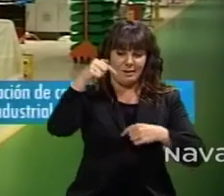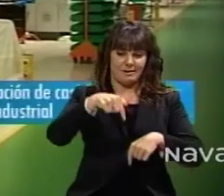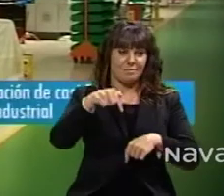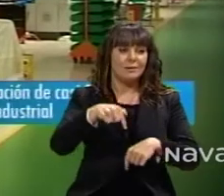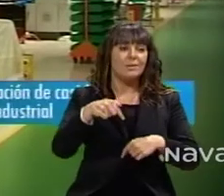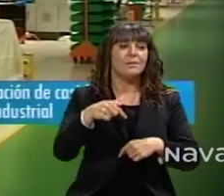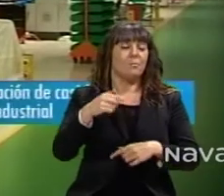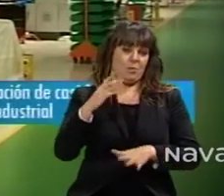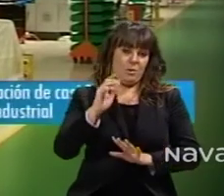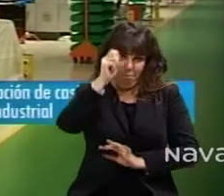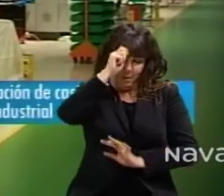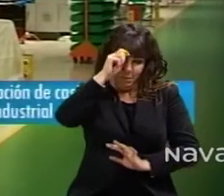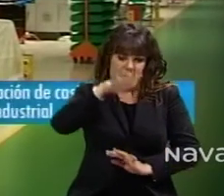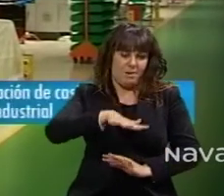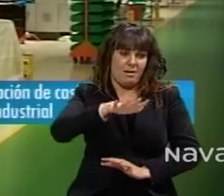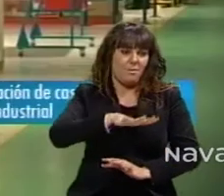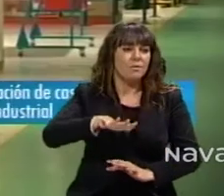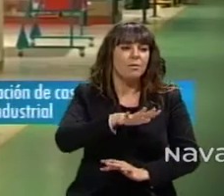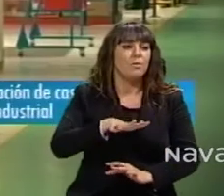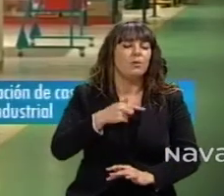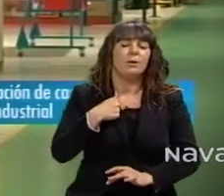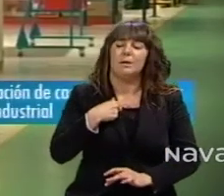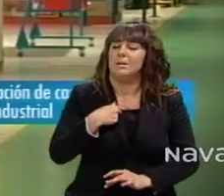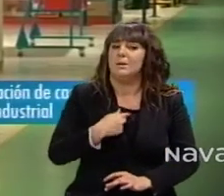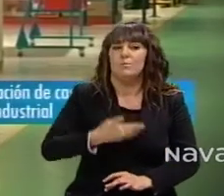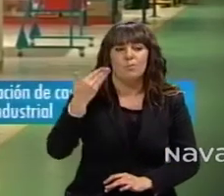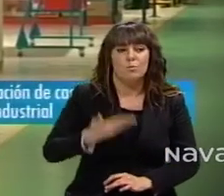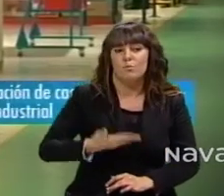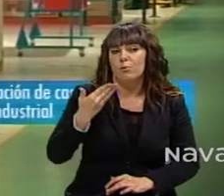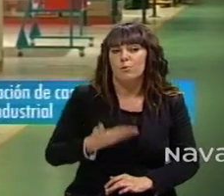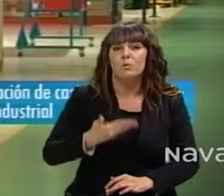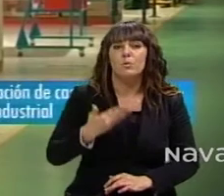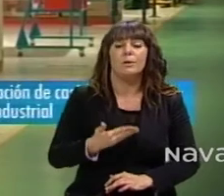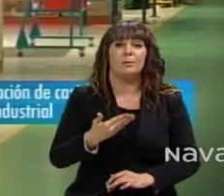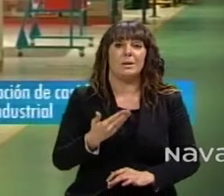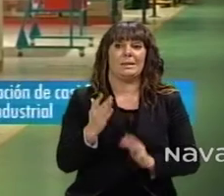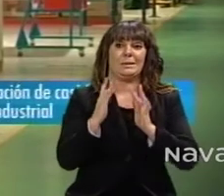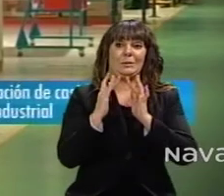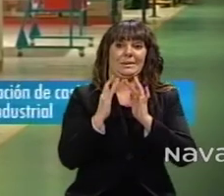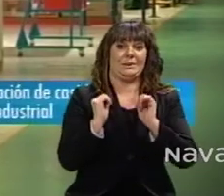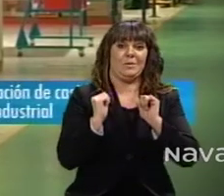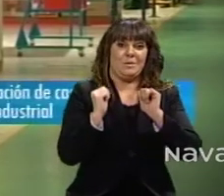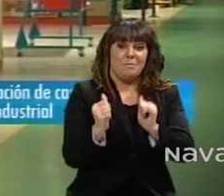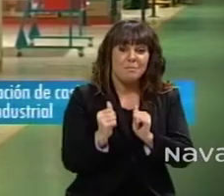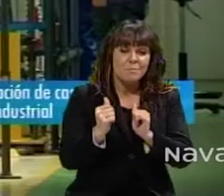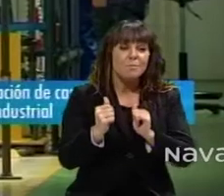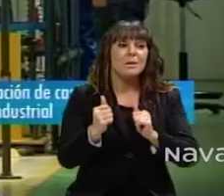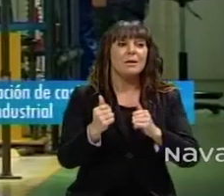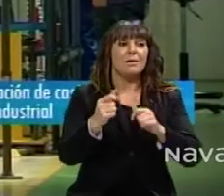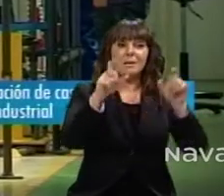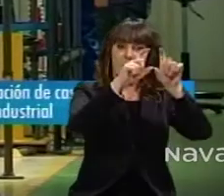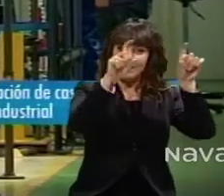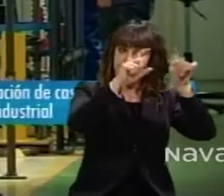España, en este caso en Pamplona, en Navarra, es bastante importante para poder hacer ese primer enlace y esa primer conexión con las